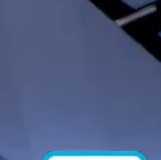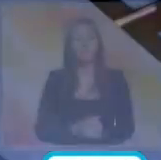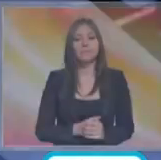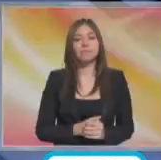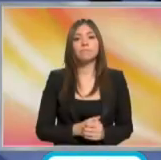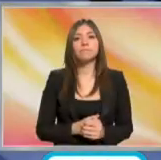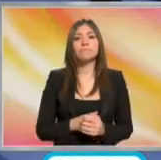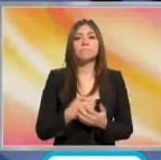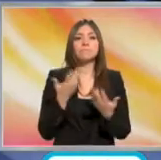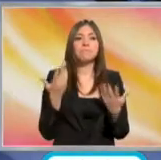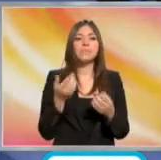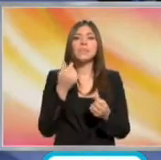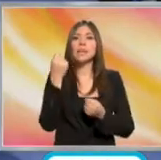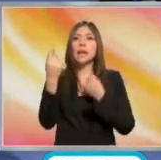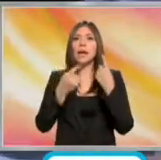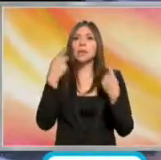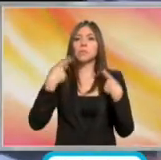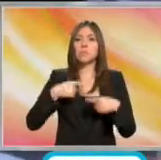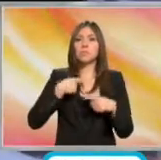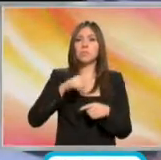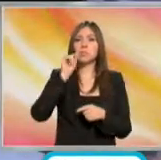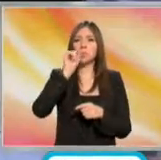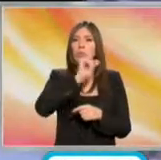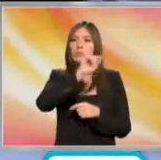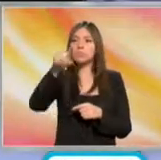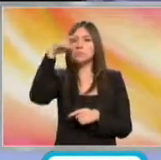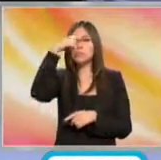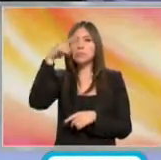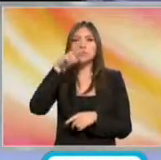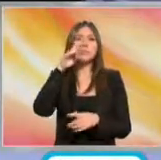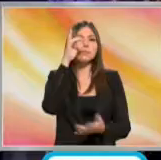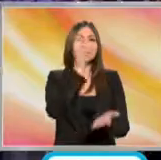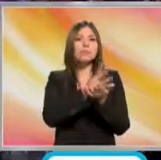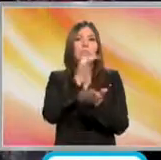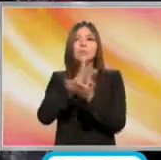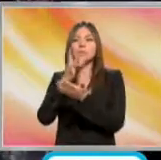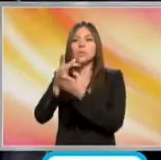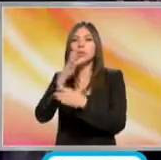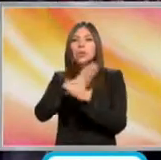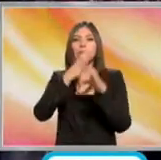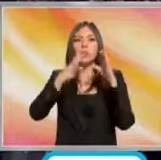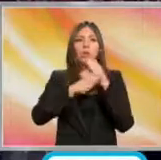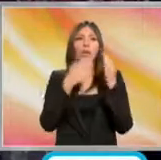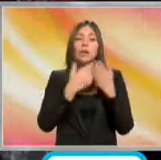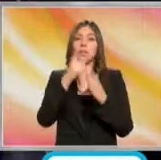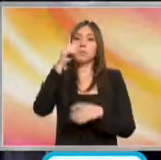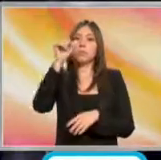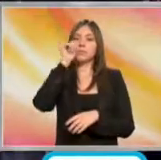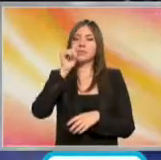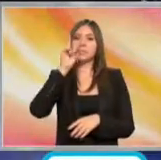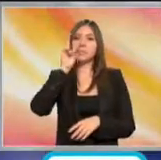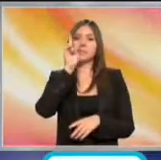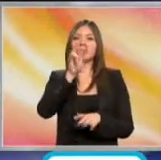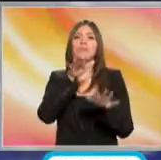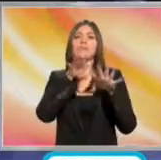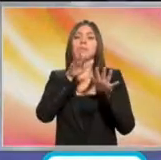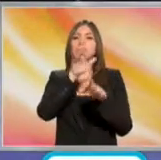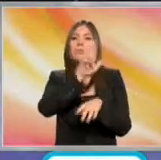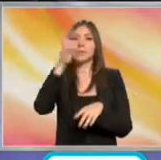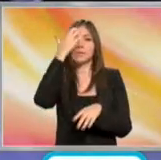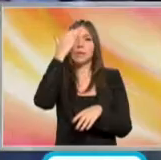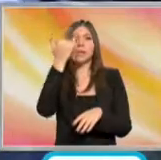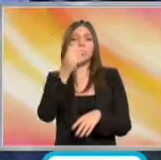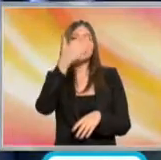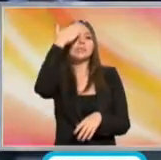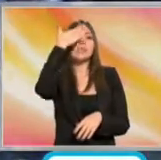Aunque son pocos los símbolos que todos los mexicanos identificamos, hay uno en particular que no solo reconocemos, sino que asociamos a la ayuda y